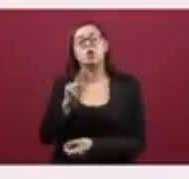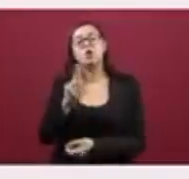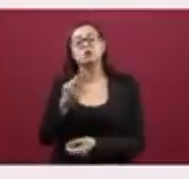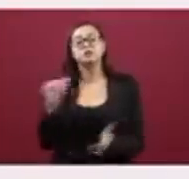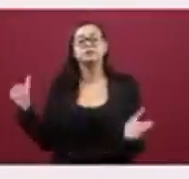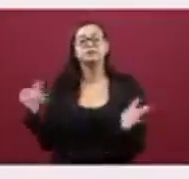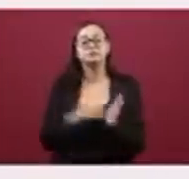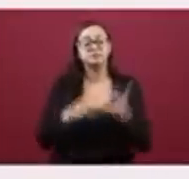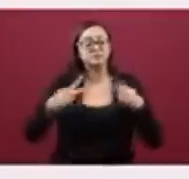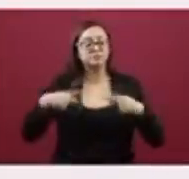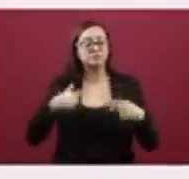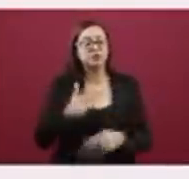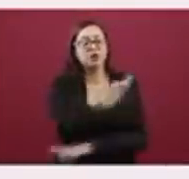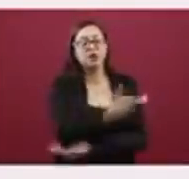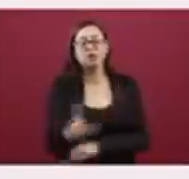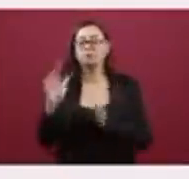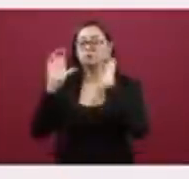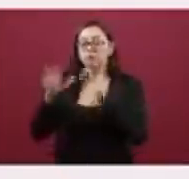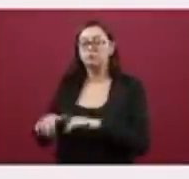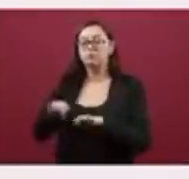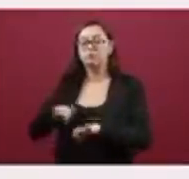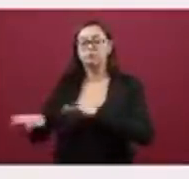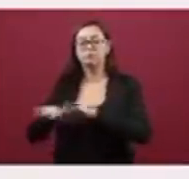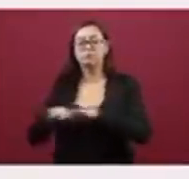campesinos de